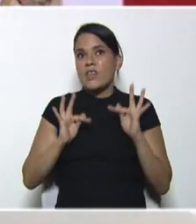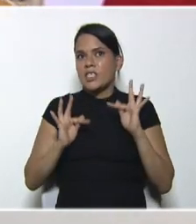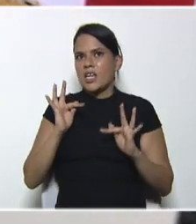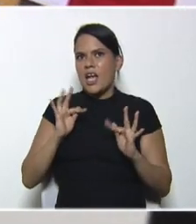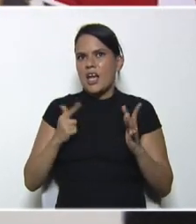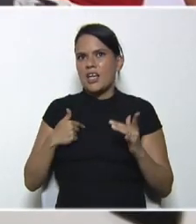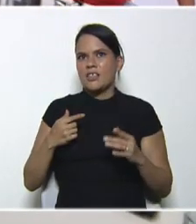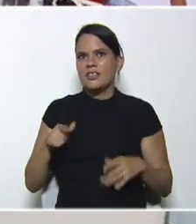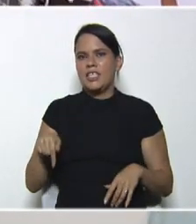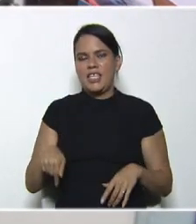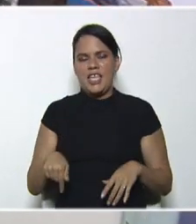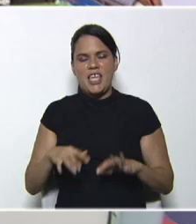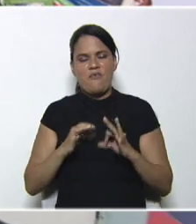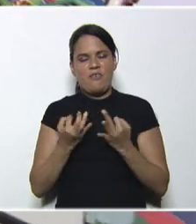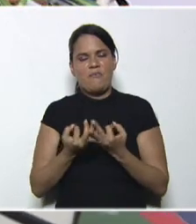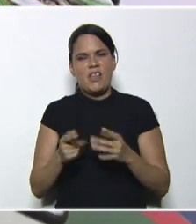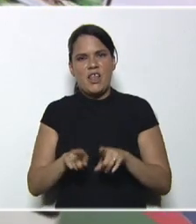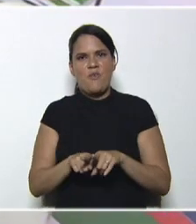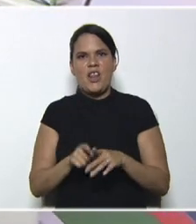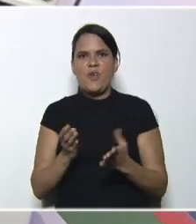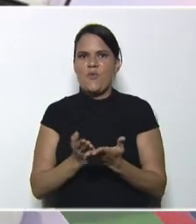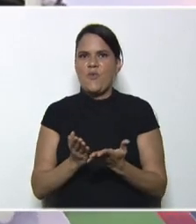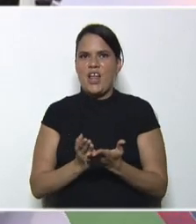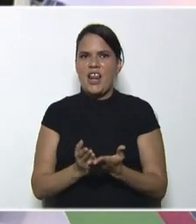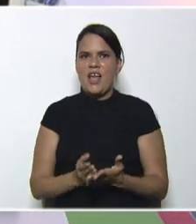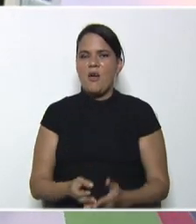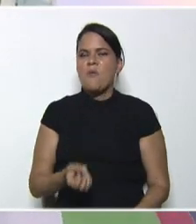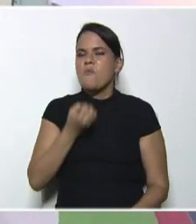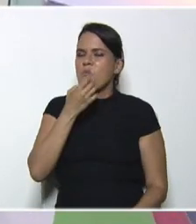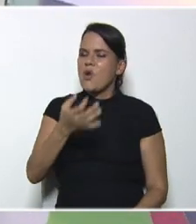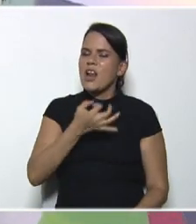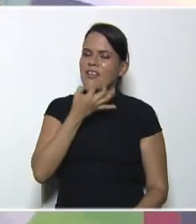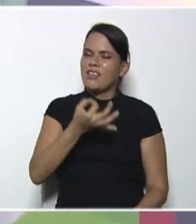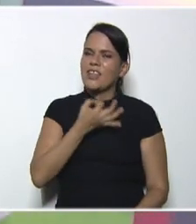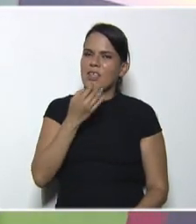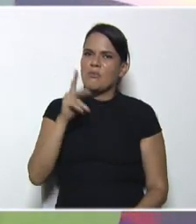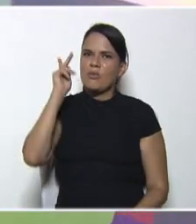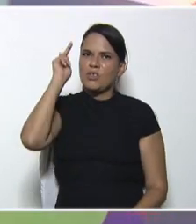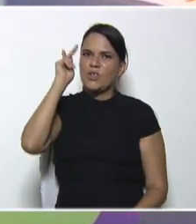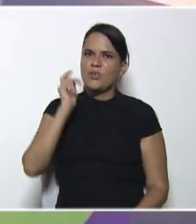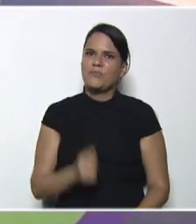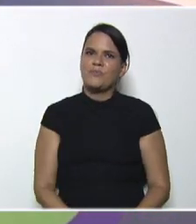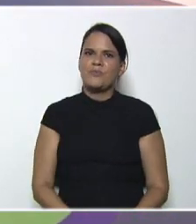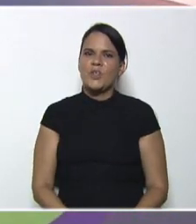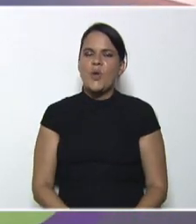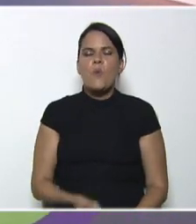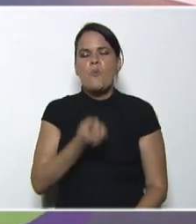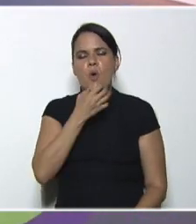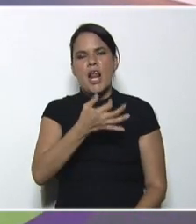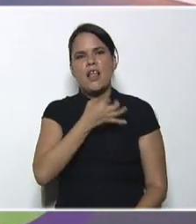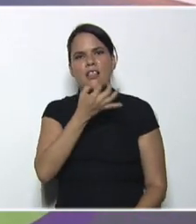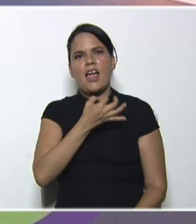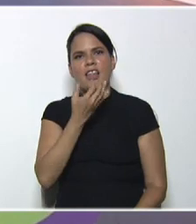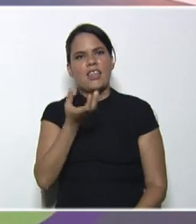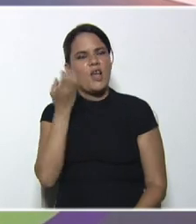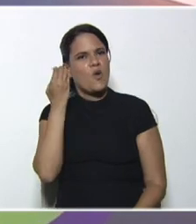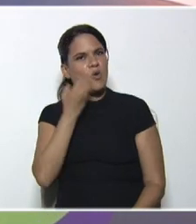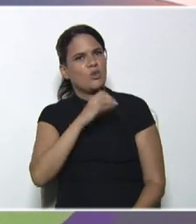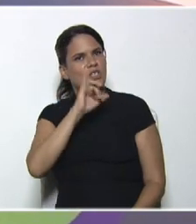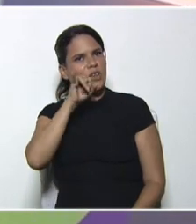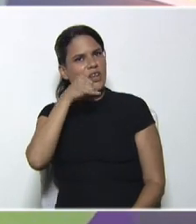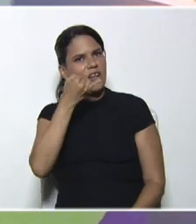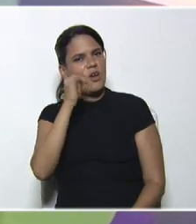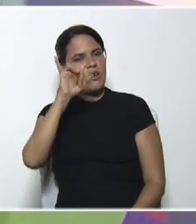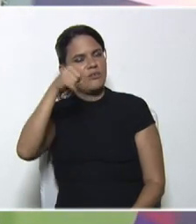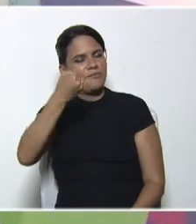en el set principal de Cada Familia Una Escuela. Muy buenas tardes, profesor, bienvenido. Buenas tardes, José Donaldo, bienvenido, gracias. ¿Cómo se encuentra el día de